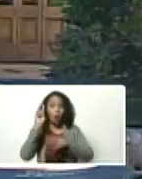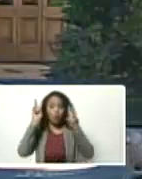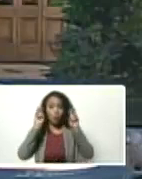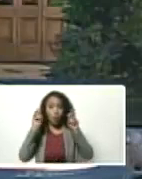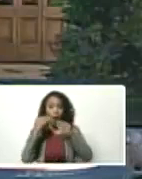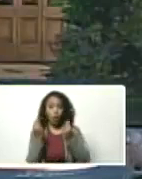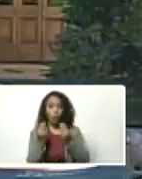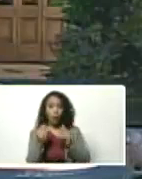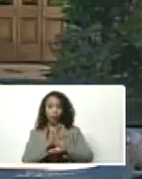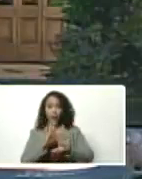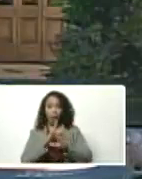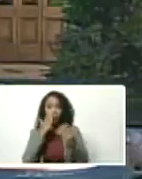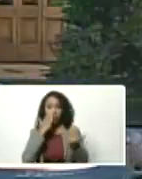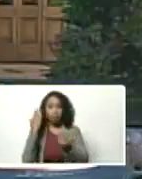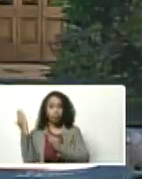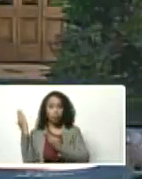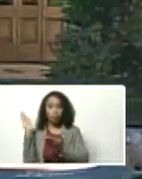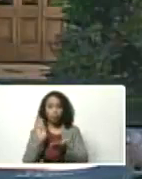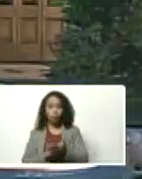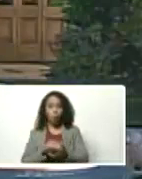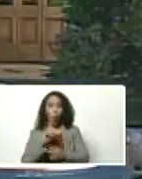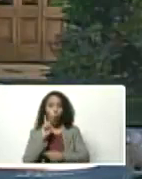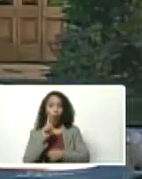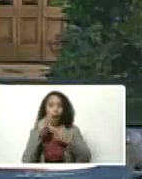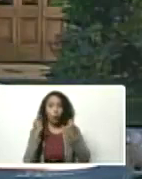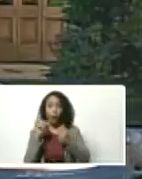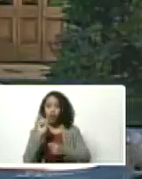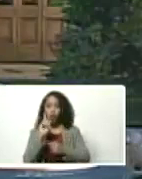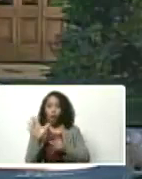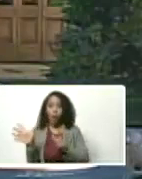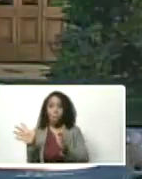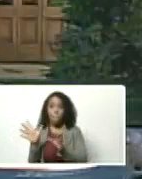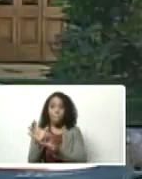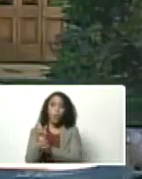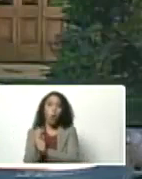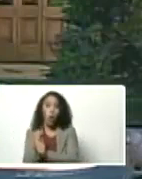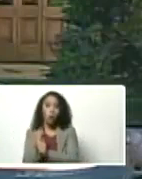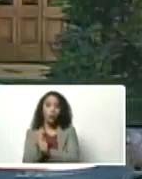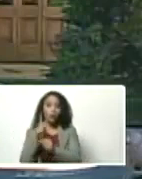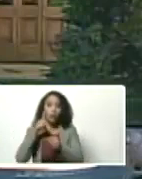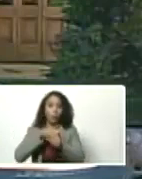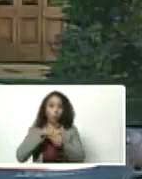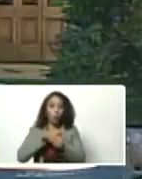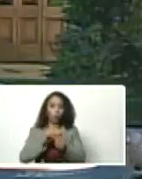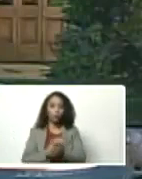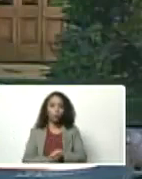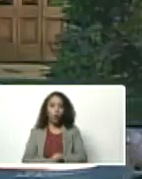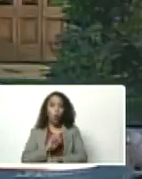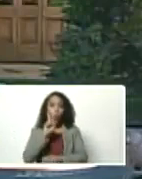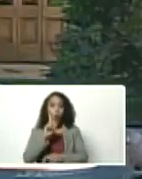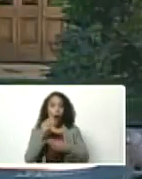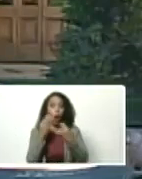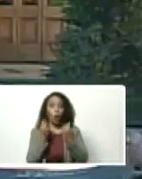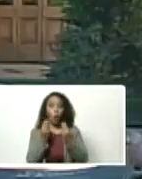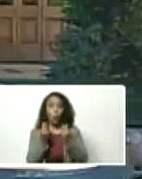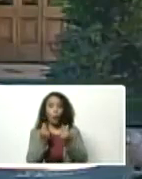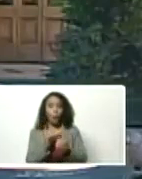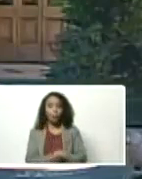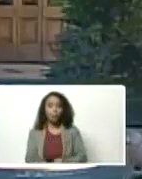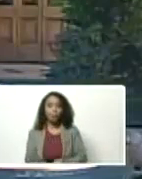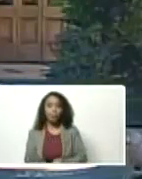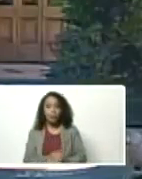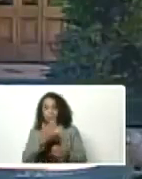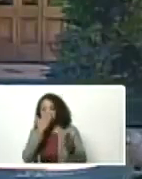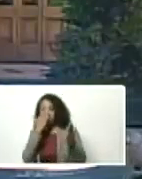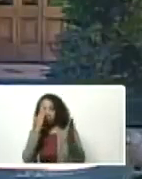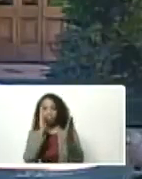ahí planteados. Una economía no dependiente de la renta petrolera. Una economía que enfrente